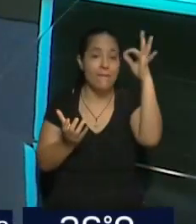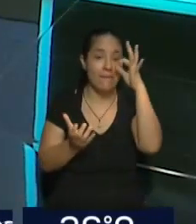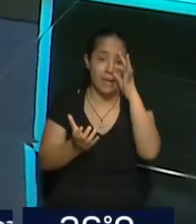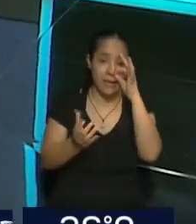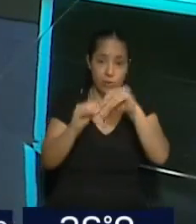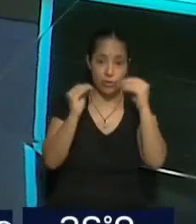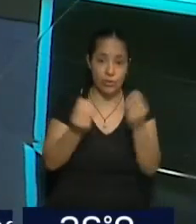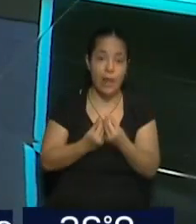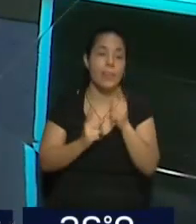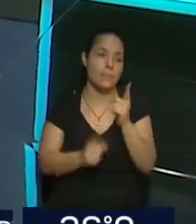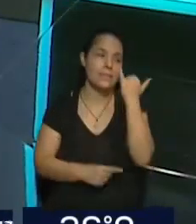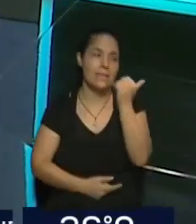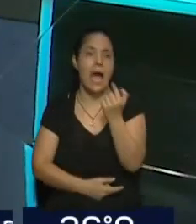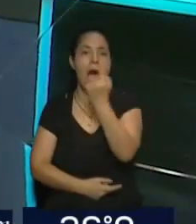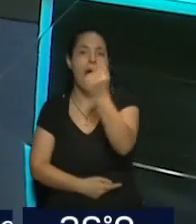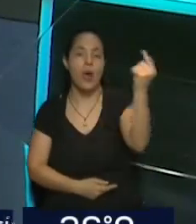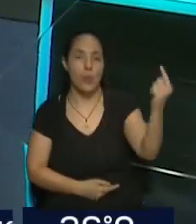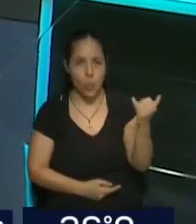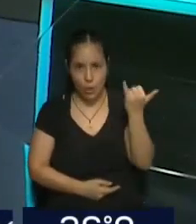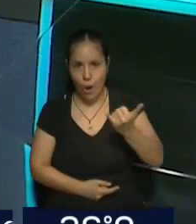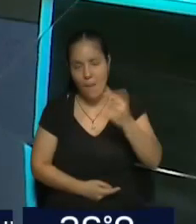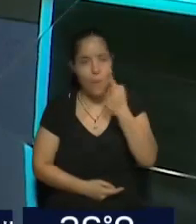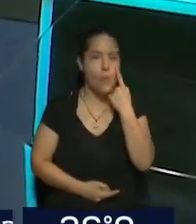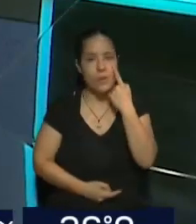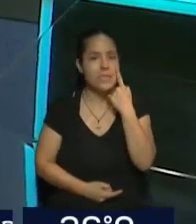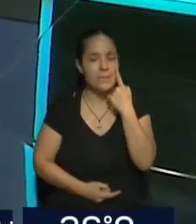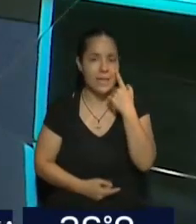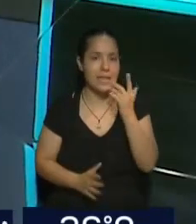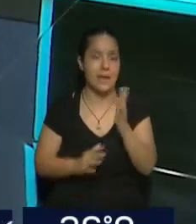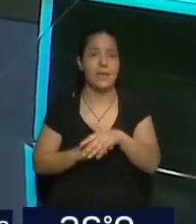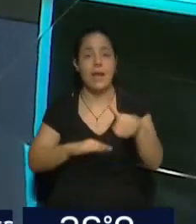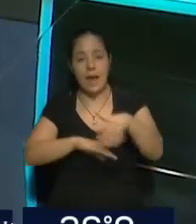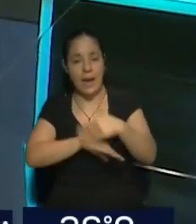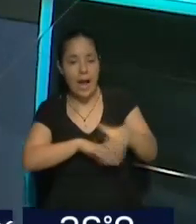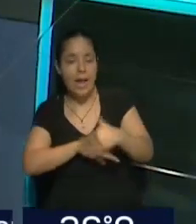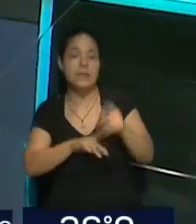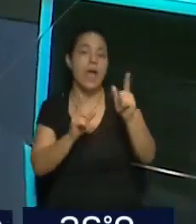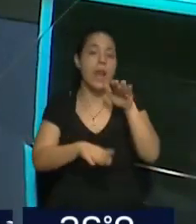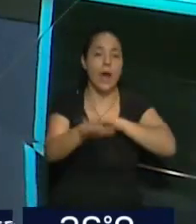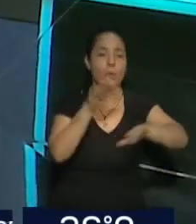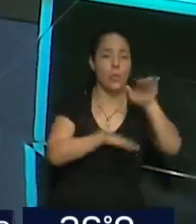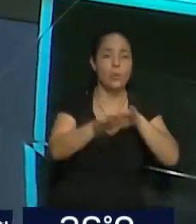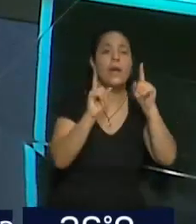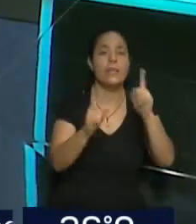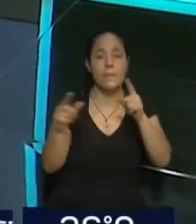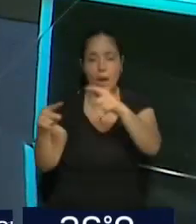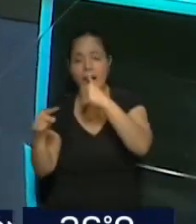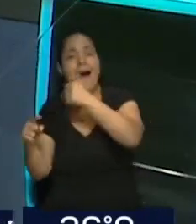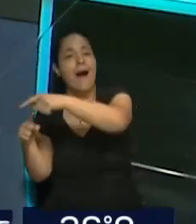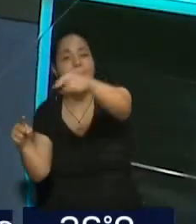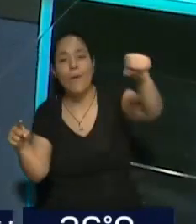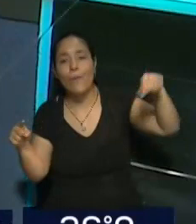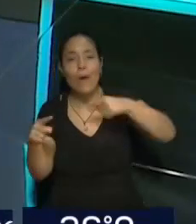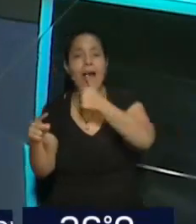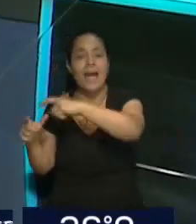a disposición cada una de las municipalidades en calles, rutas y espejos de agua. Espejos de agua eso el 25. Es novedoso,